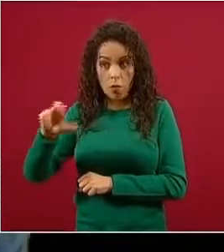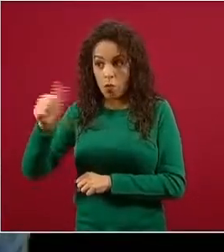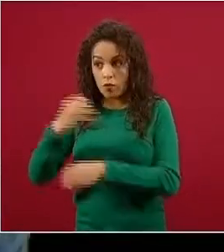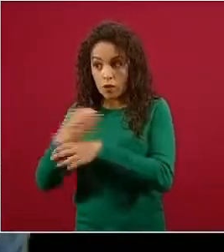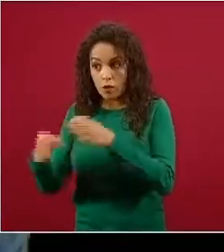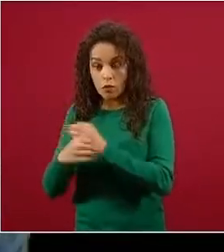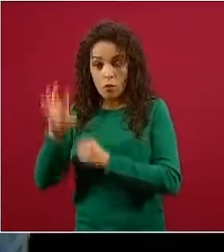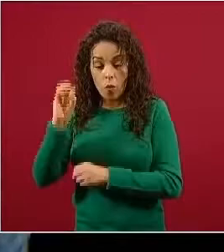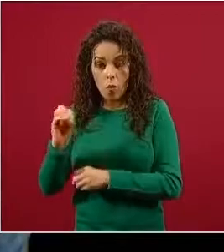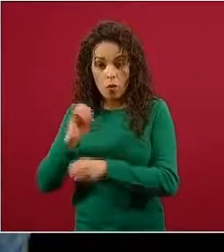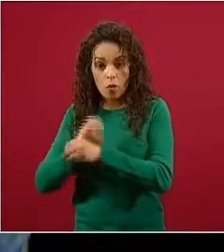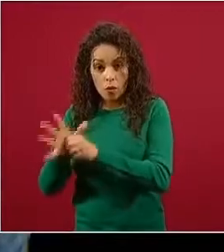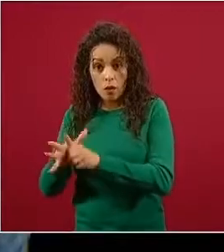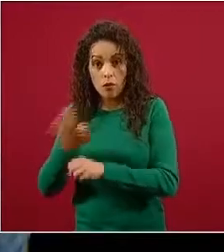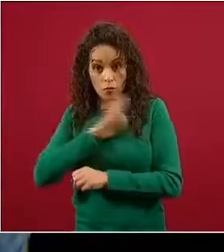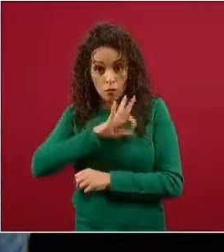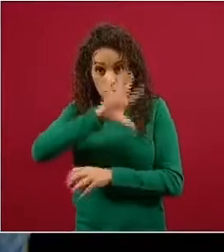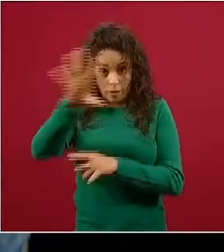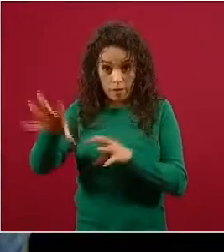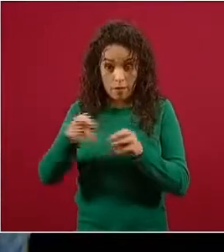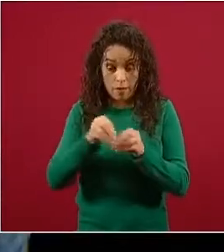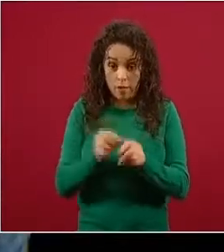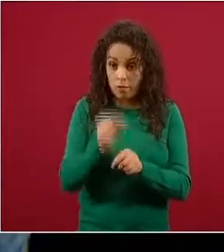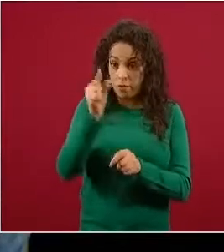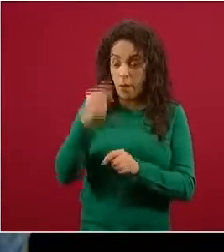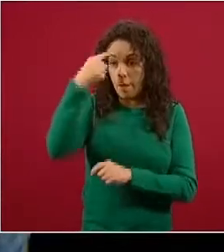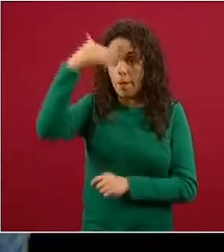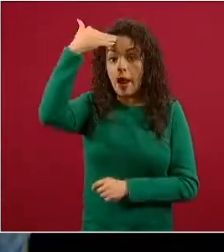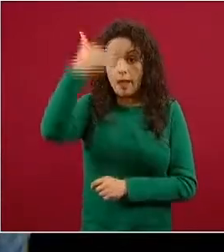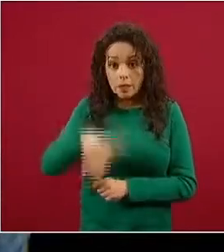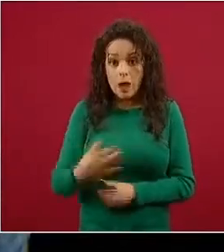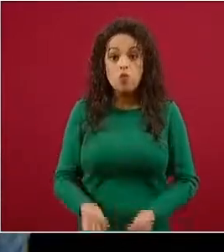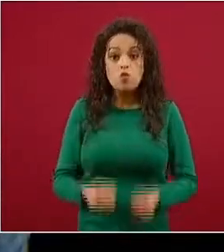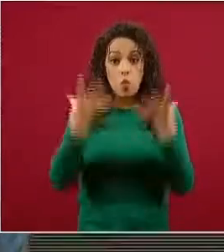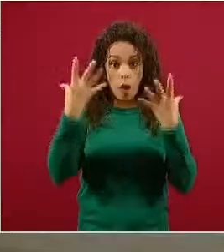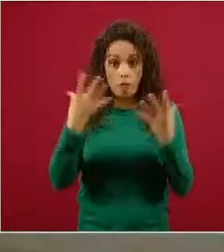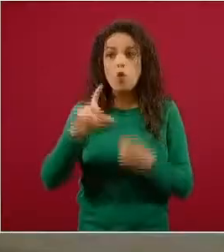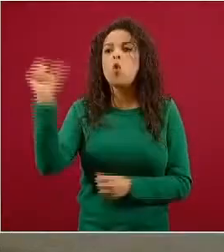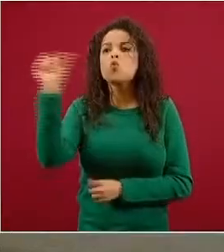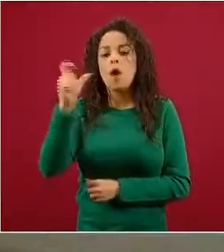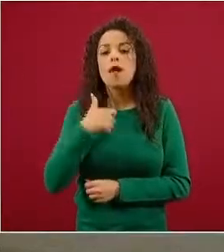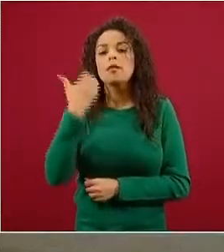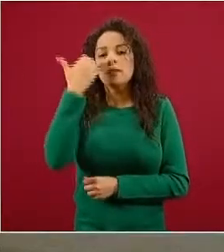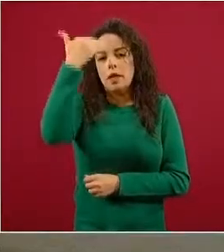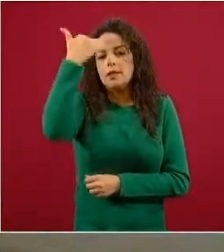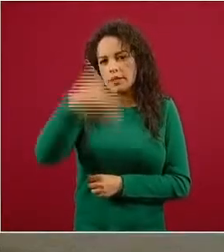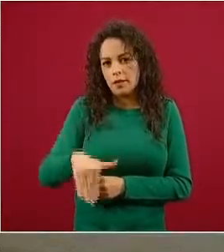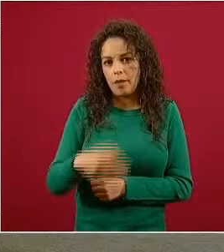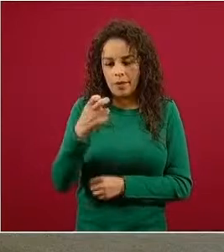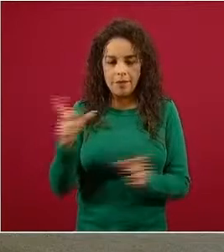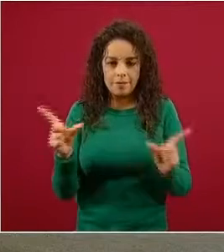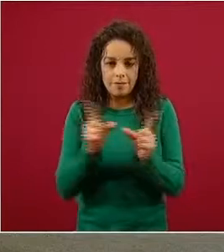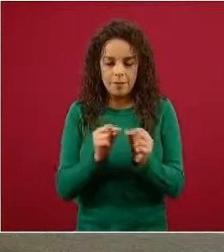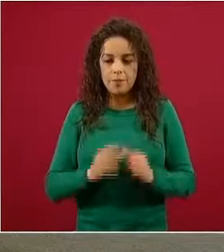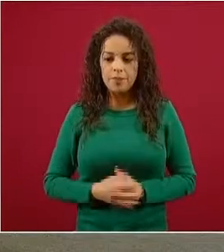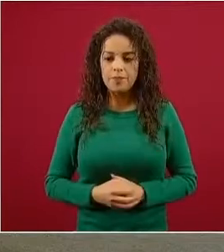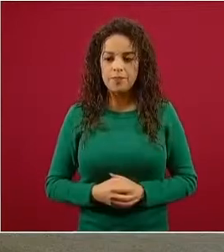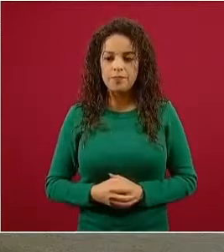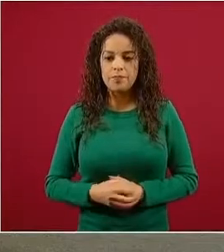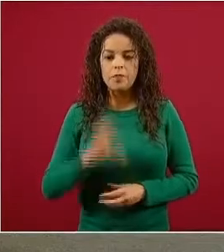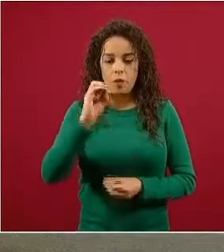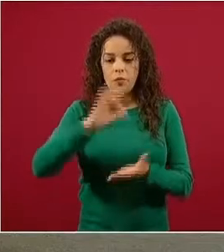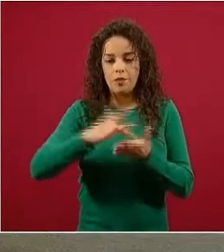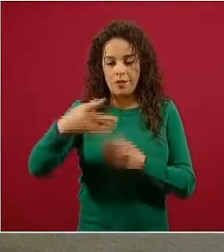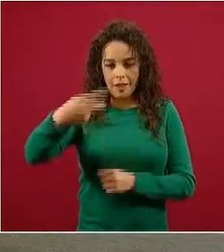Buenas noches, muchas gracias. Arturo Contreras, de Pie de Página. Hay 8 estados que no están reportando sus